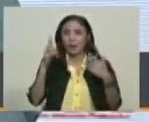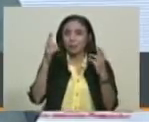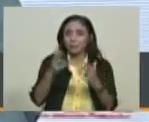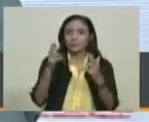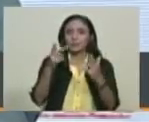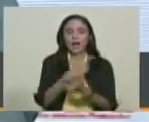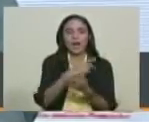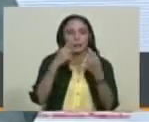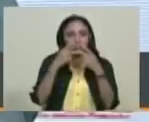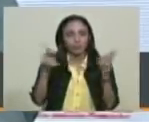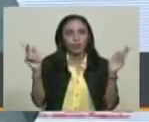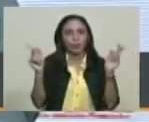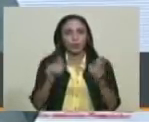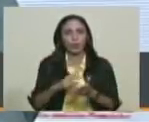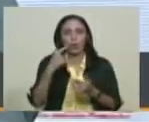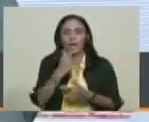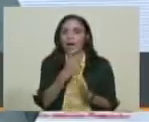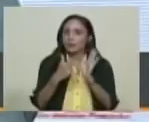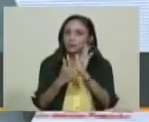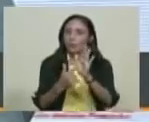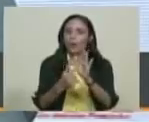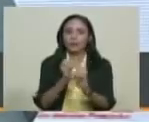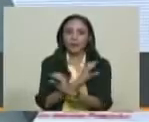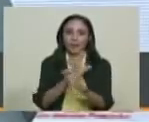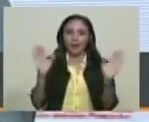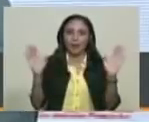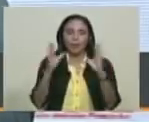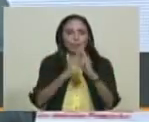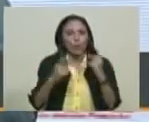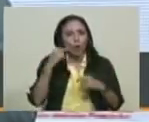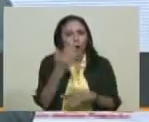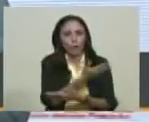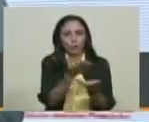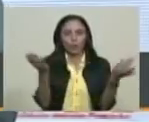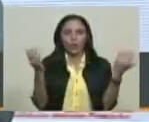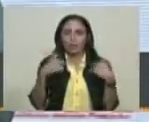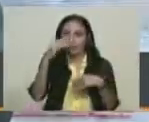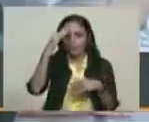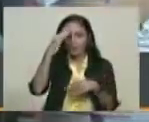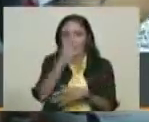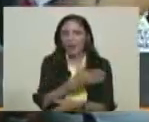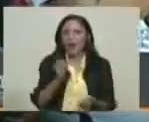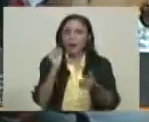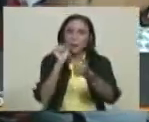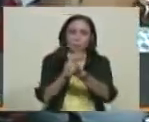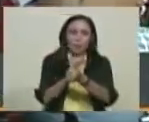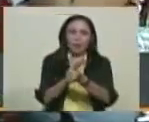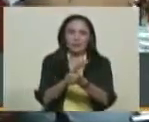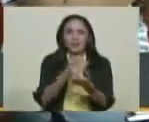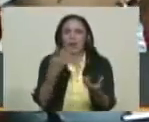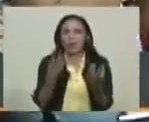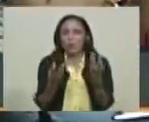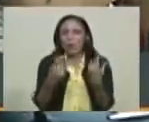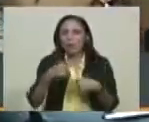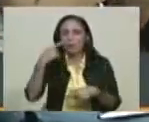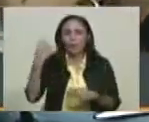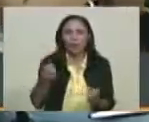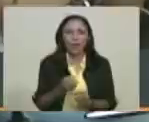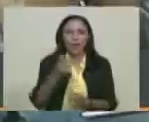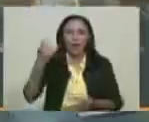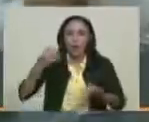haga públicamente y se haga de conocimiento de todos los venezolanos y de todas las venezolanas. Juicio